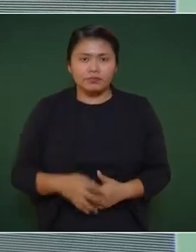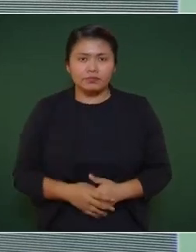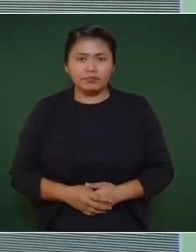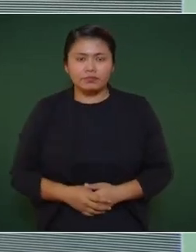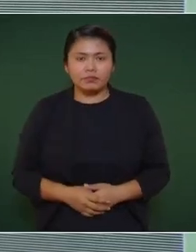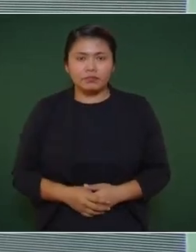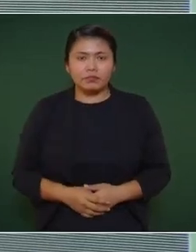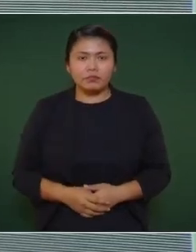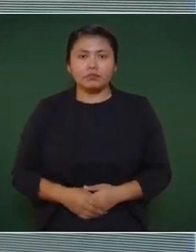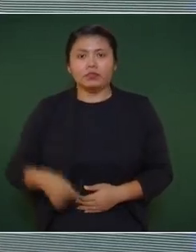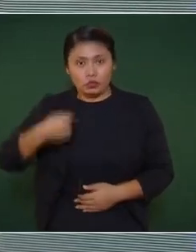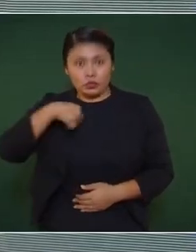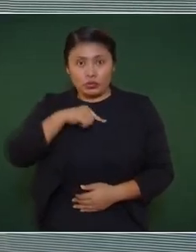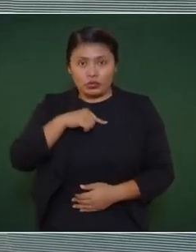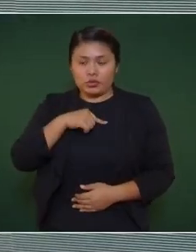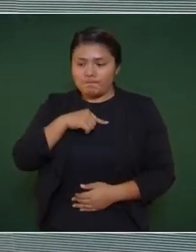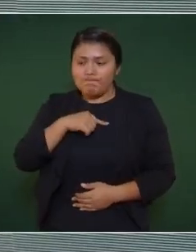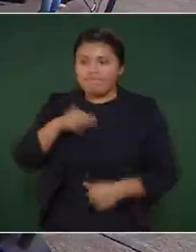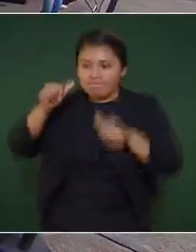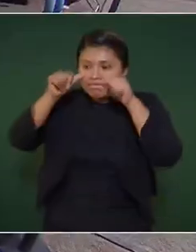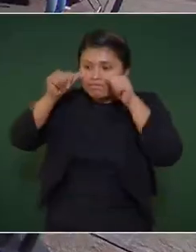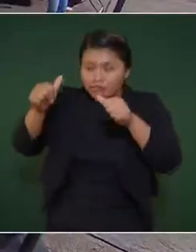es garantizar el derecho a la salud.